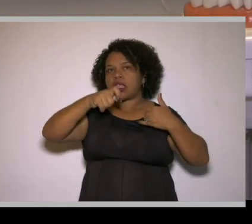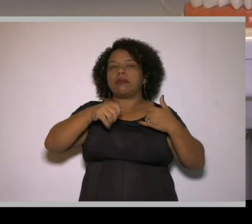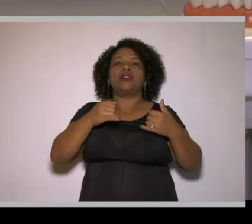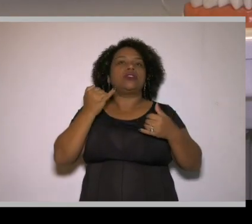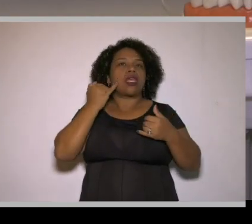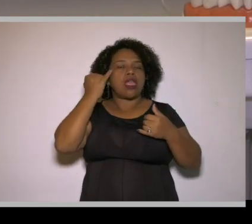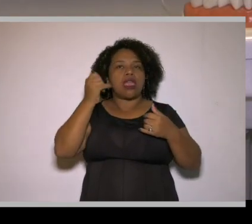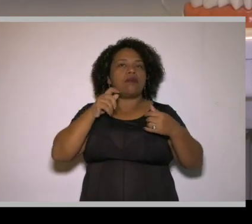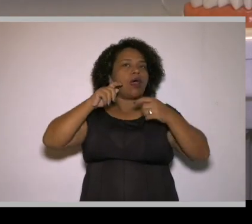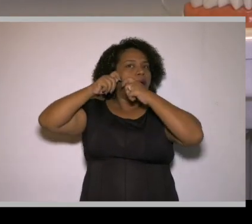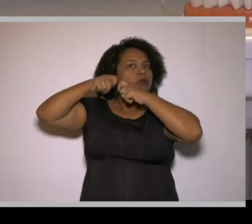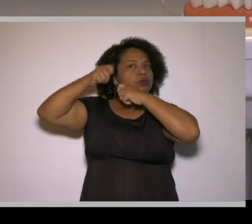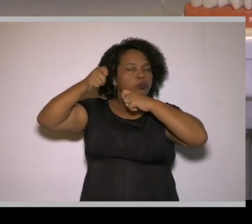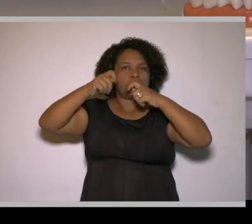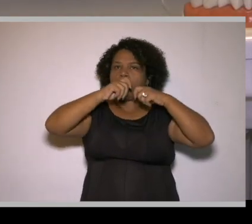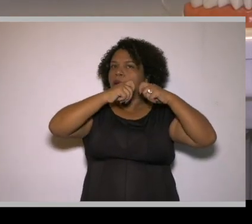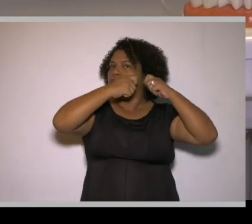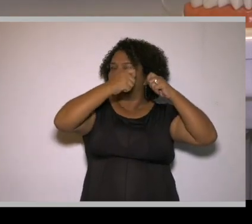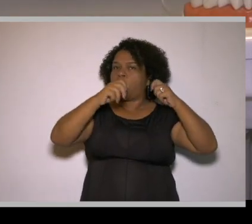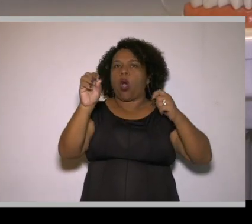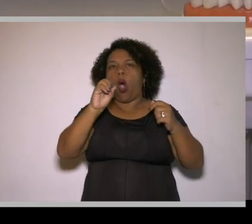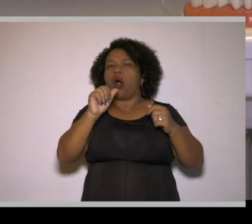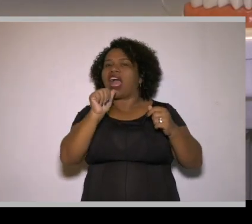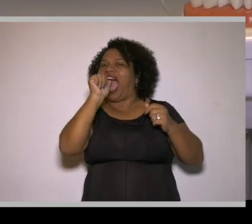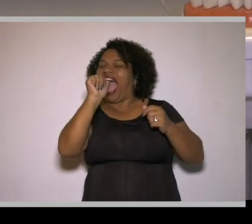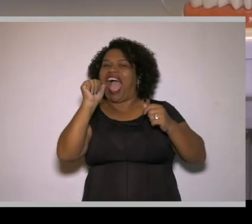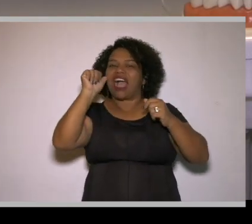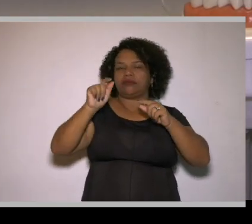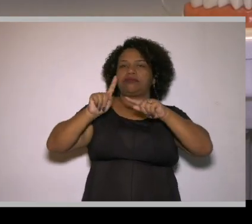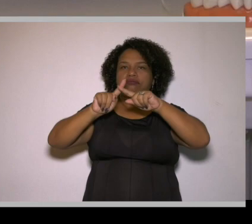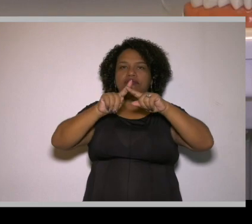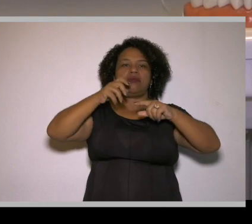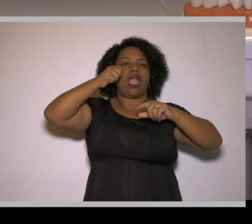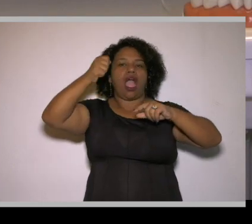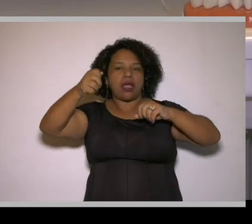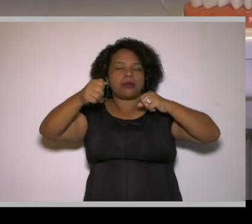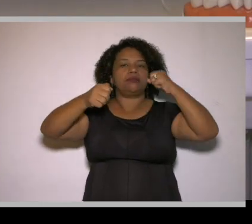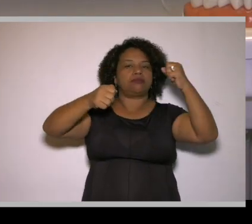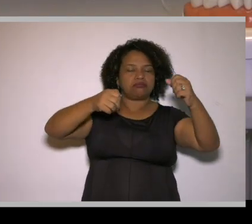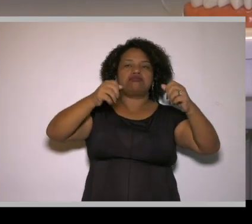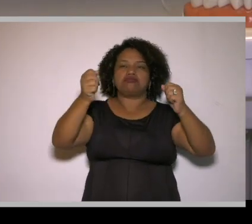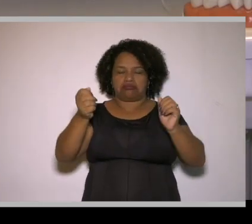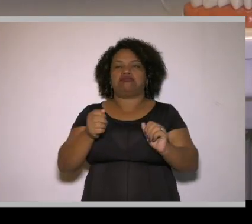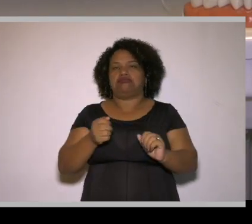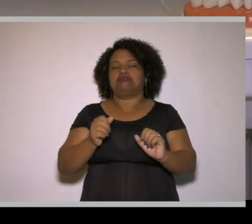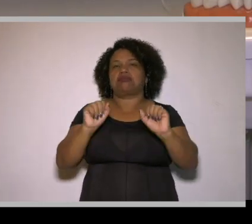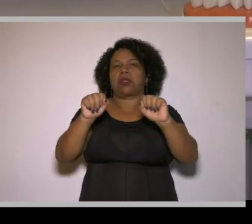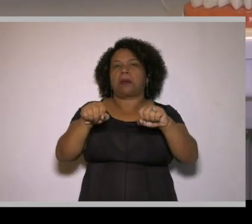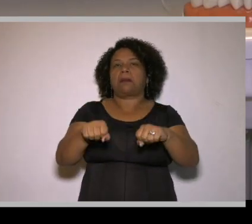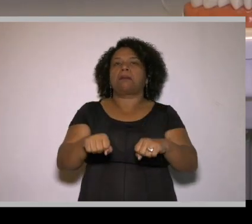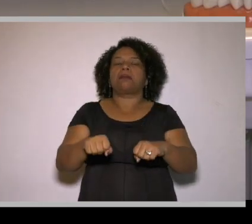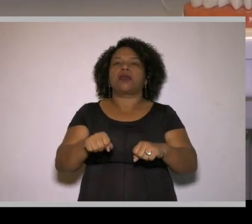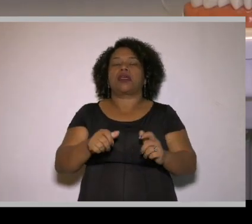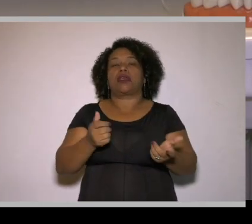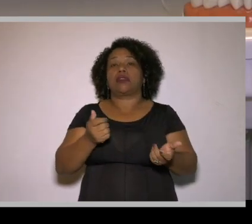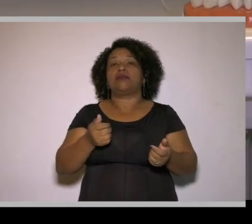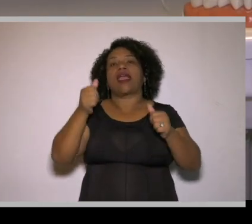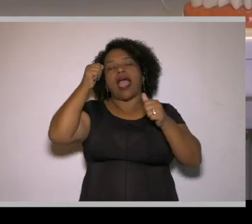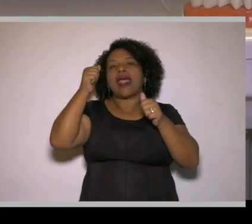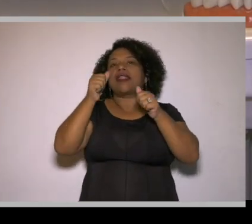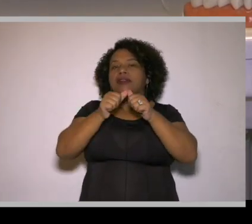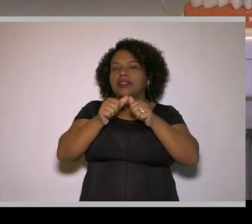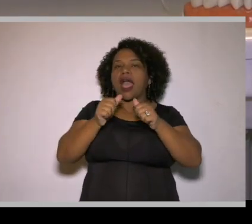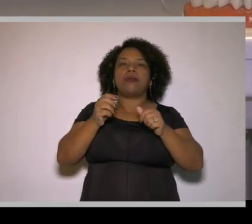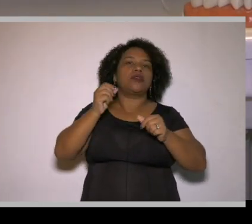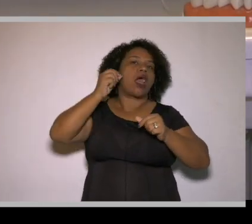mini placa de 1.5 en el borde de la mandíbula, cuidando bien que no afecte a los gérmenes dentarios, para no tener problemas